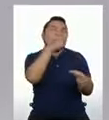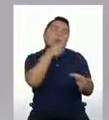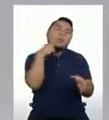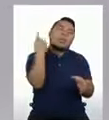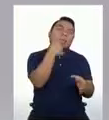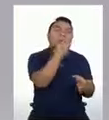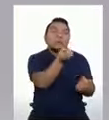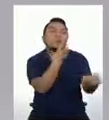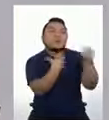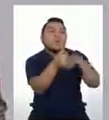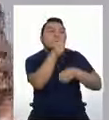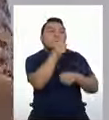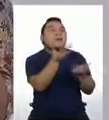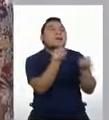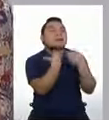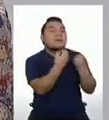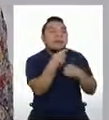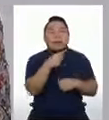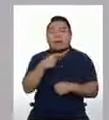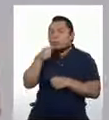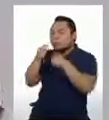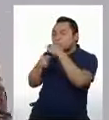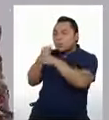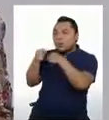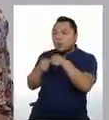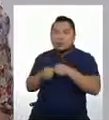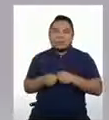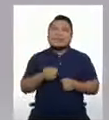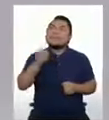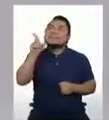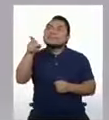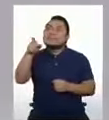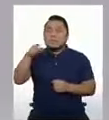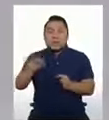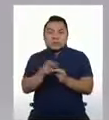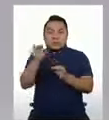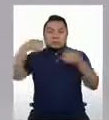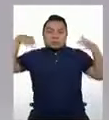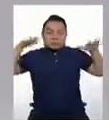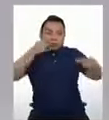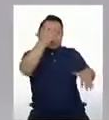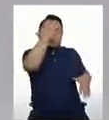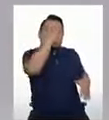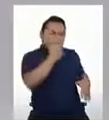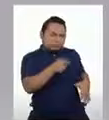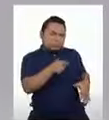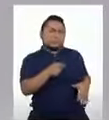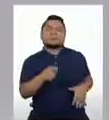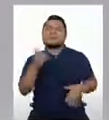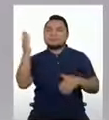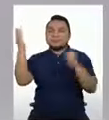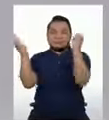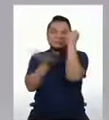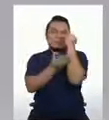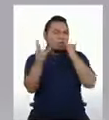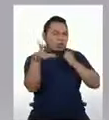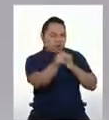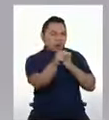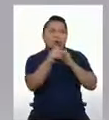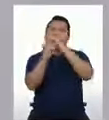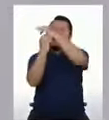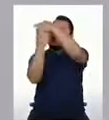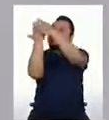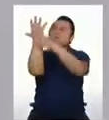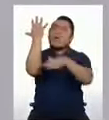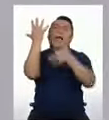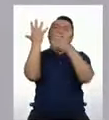intenta robar el acuario. El espíritu se enoja y rompe el acuario, derramándose el agua por toda la